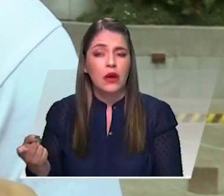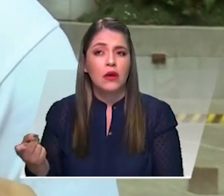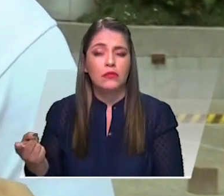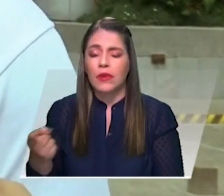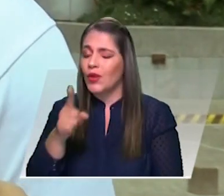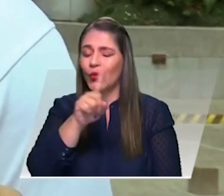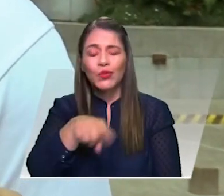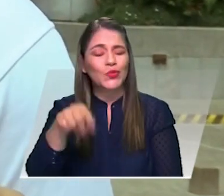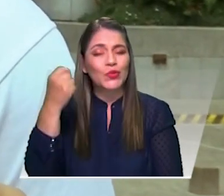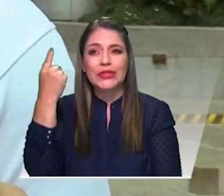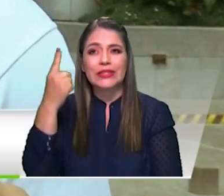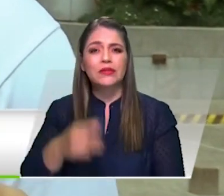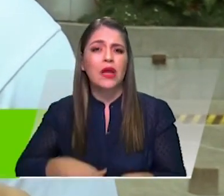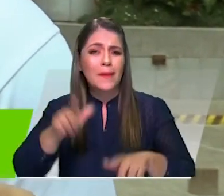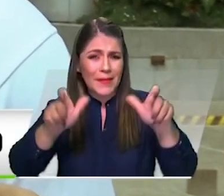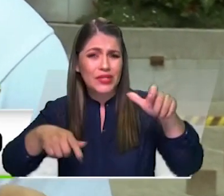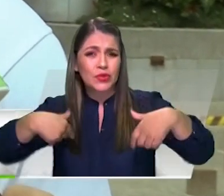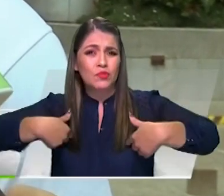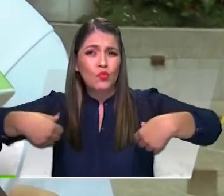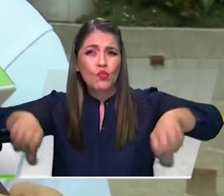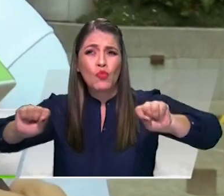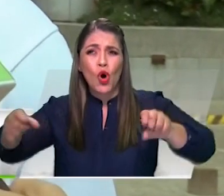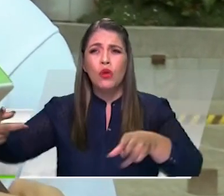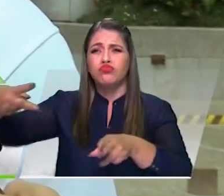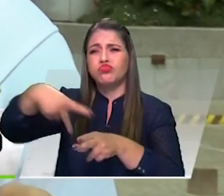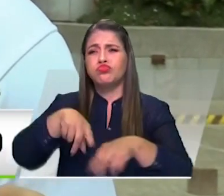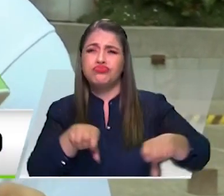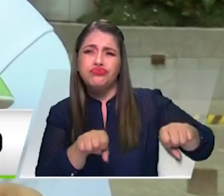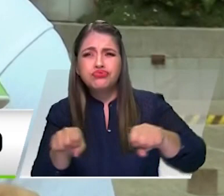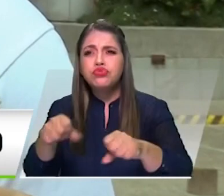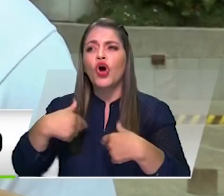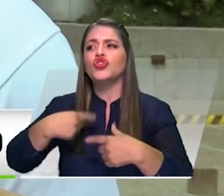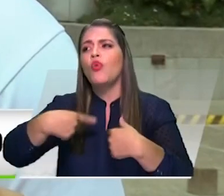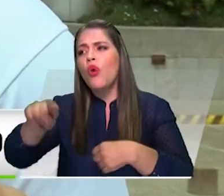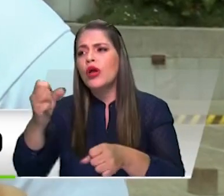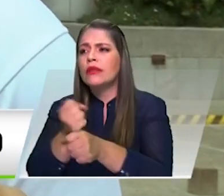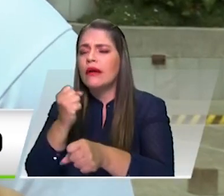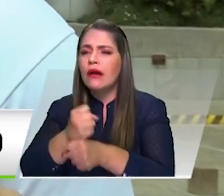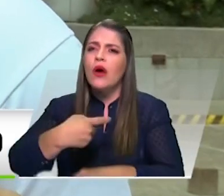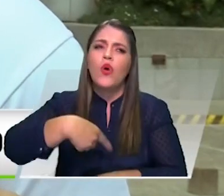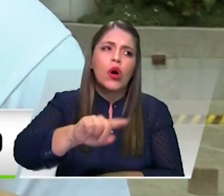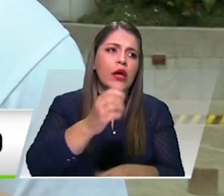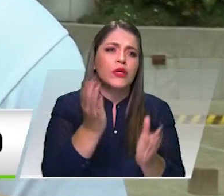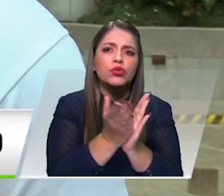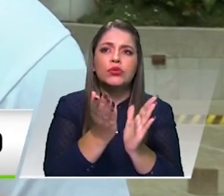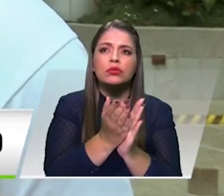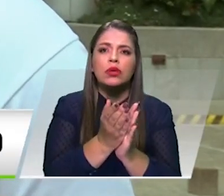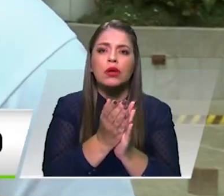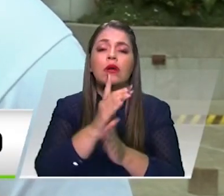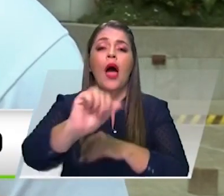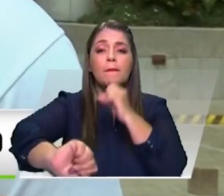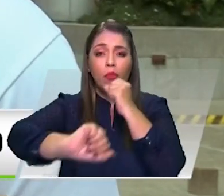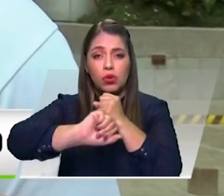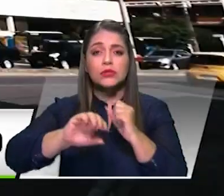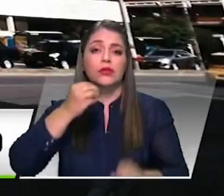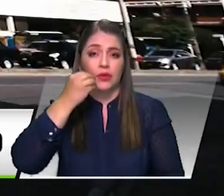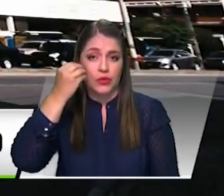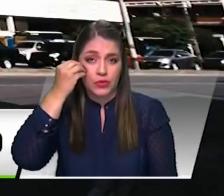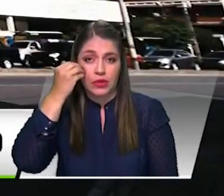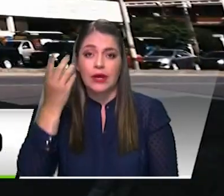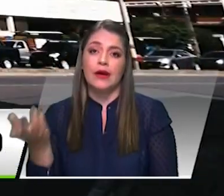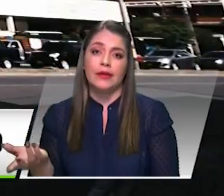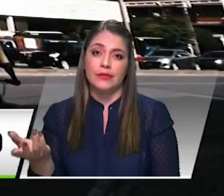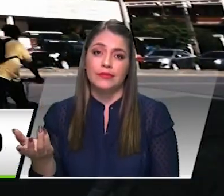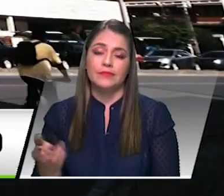personas que transitan en moto o que son peatones para ir a trabajar o para ir a estudiar, muchos de ellos son el sustento de esas familias. En